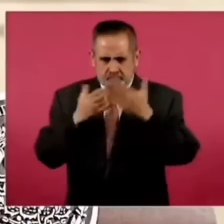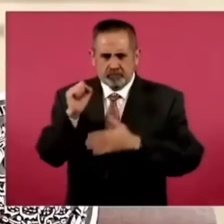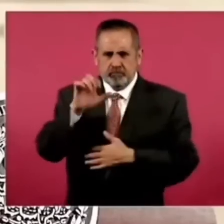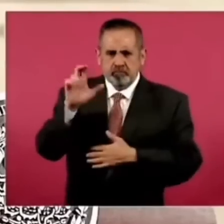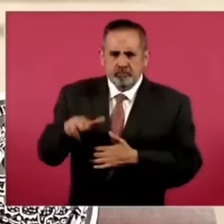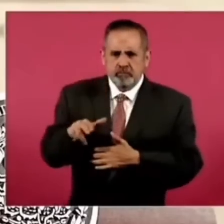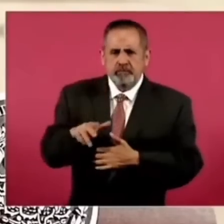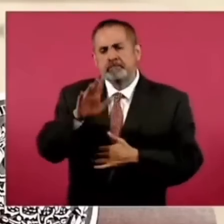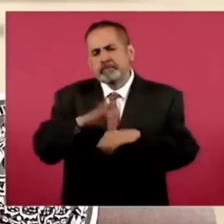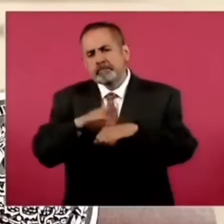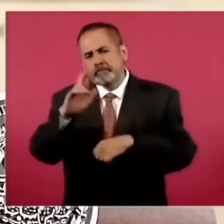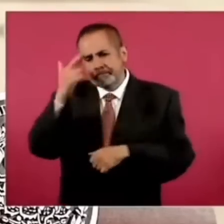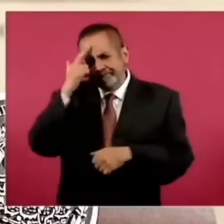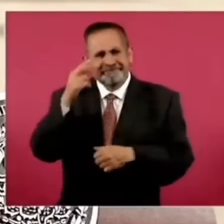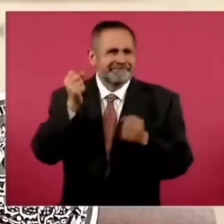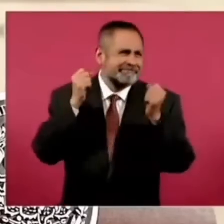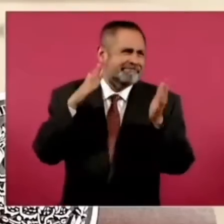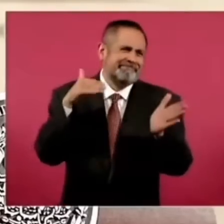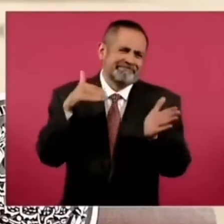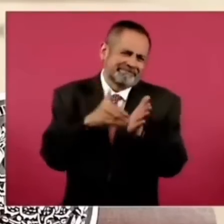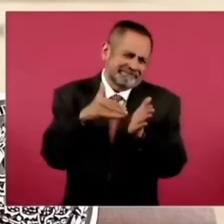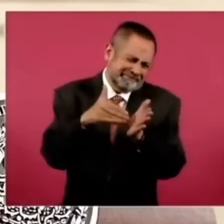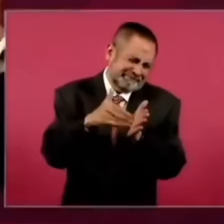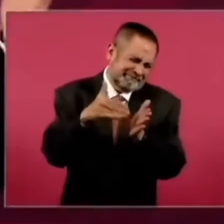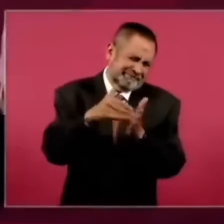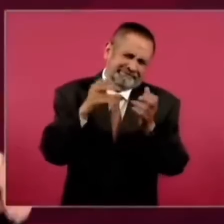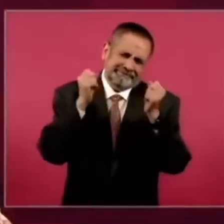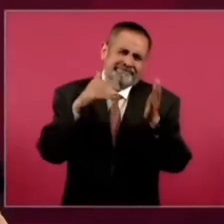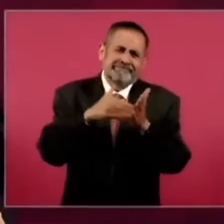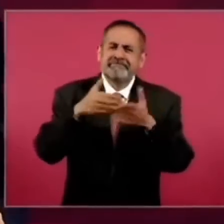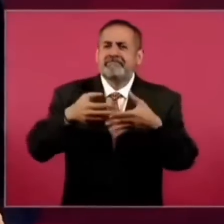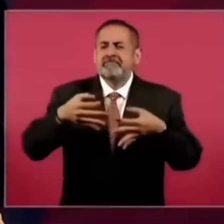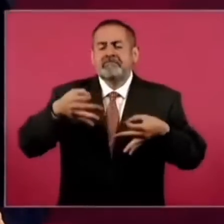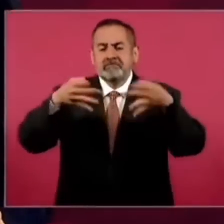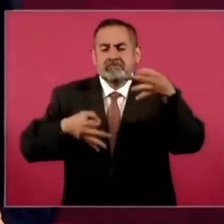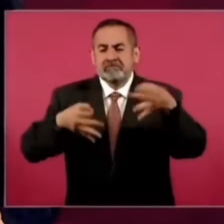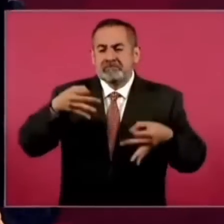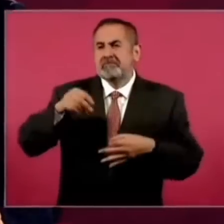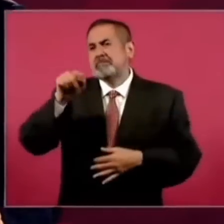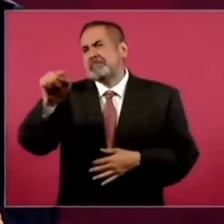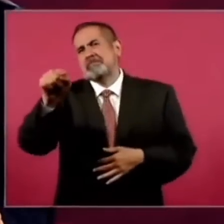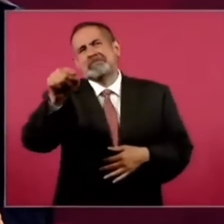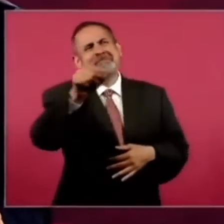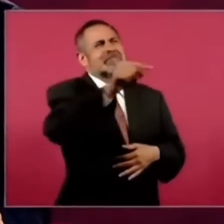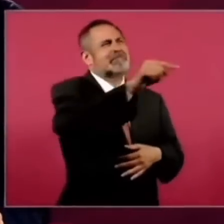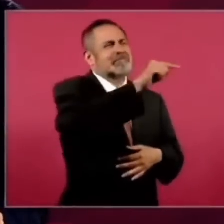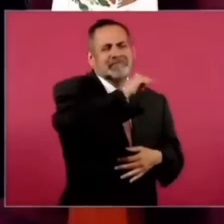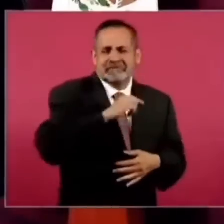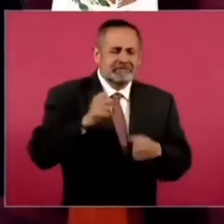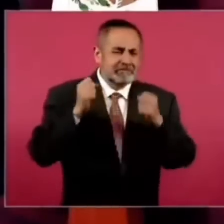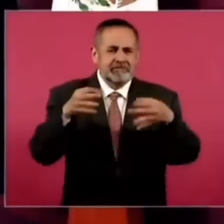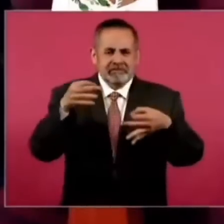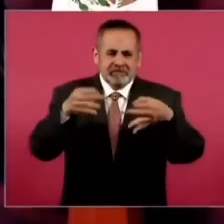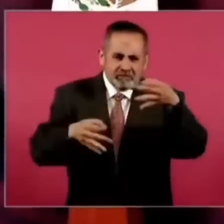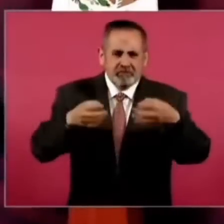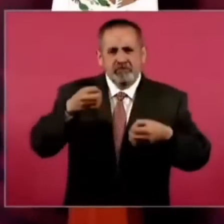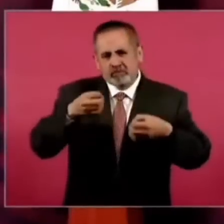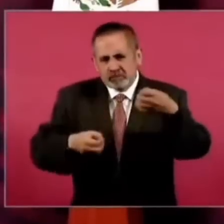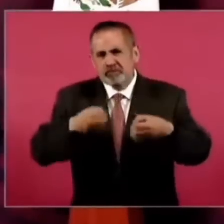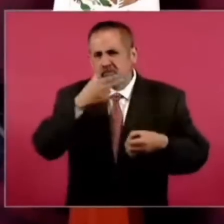Porque recordemos que hay miles, hay cientos de juzgados cientos de jueces